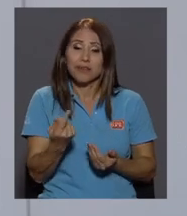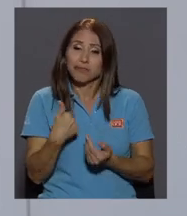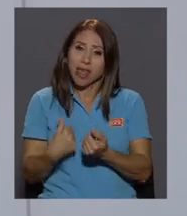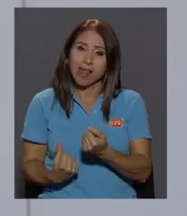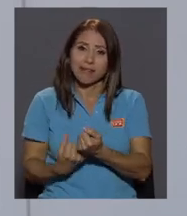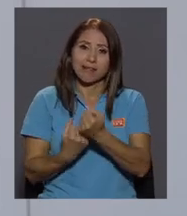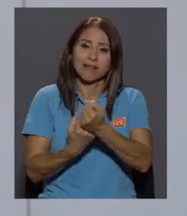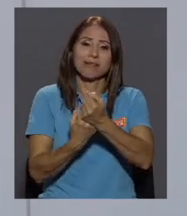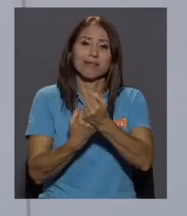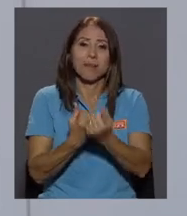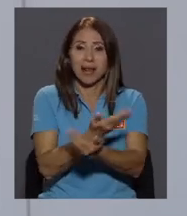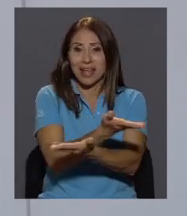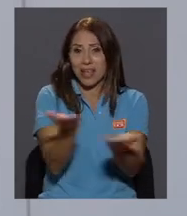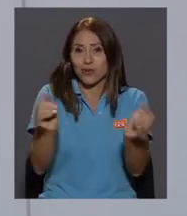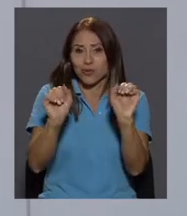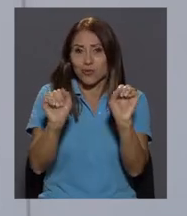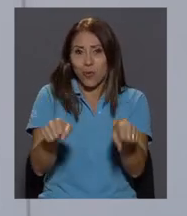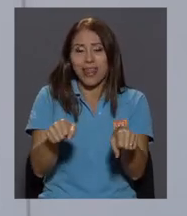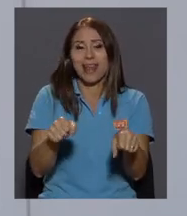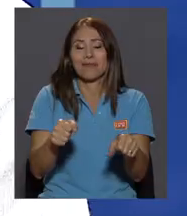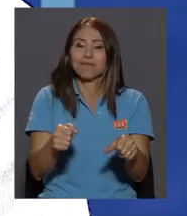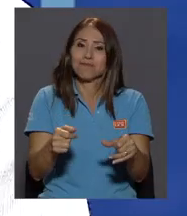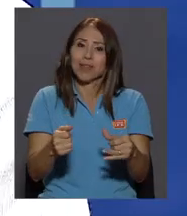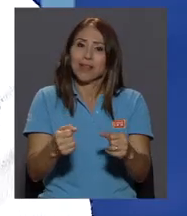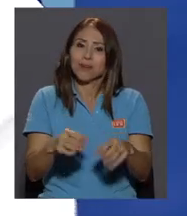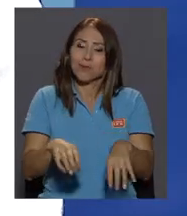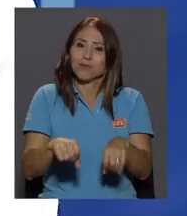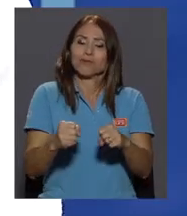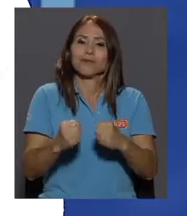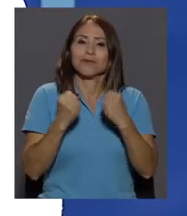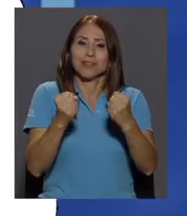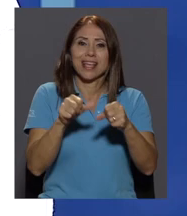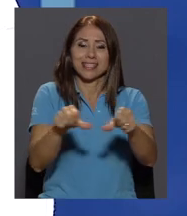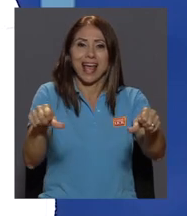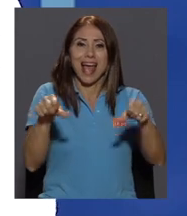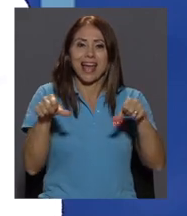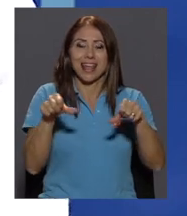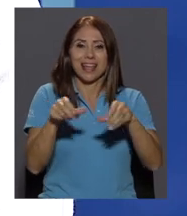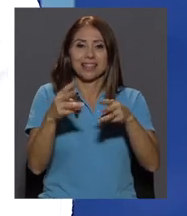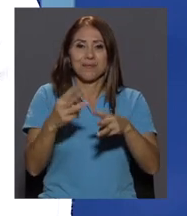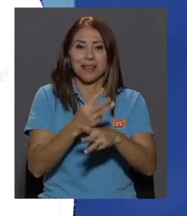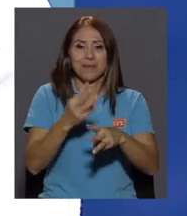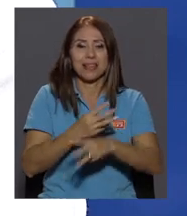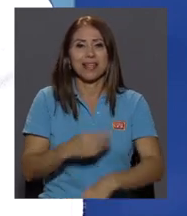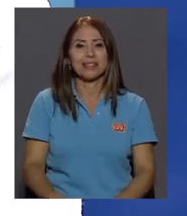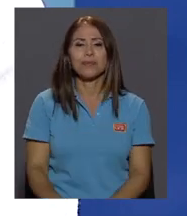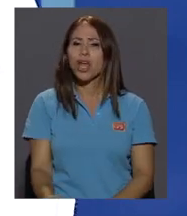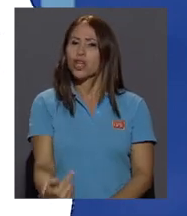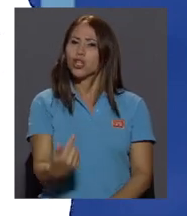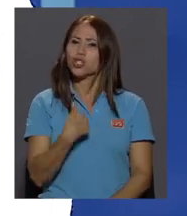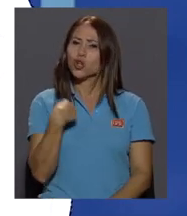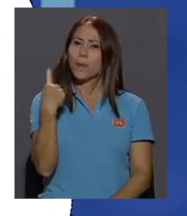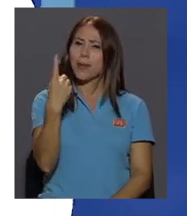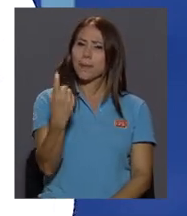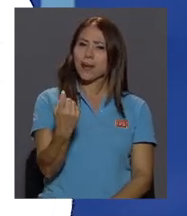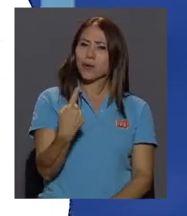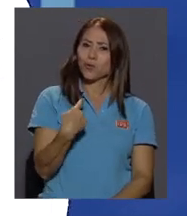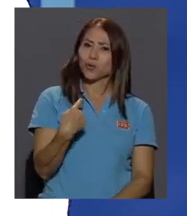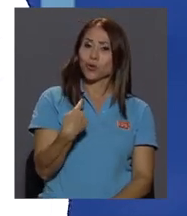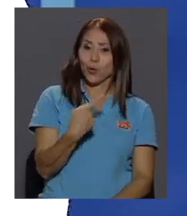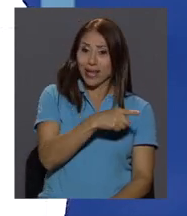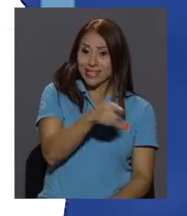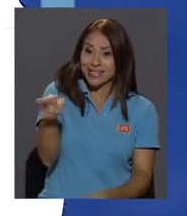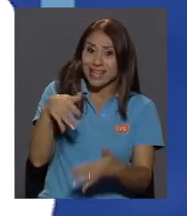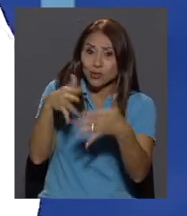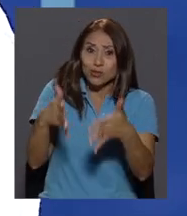un granito de arena para que ellos puedan apoyarse en esa en esa área de las matemáticas yo me pregunto si ellos ya tienen sus